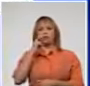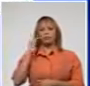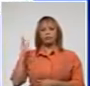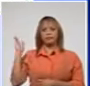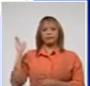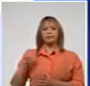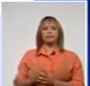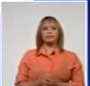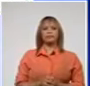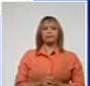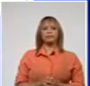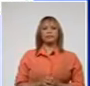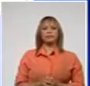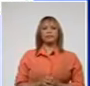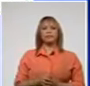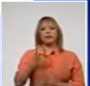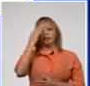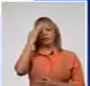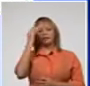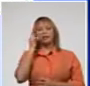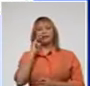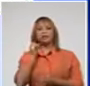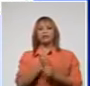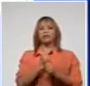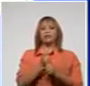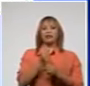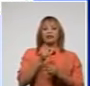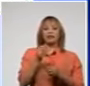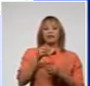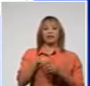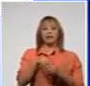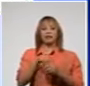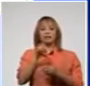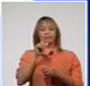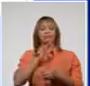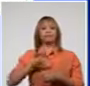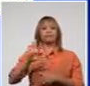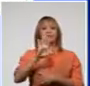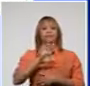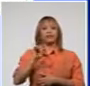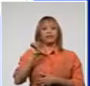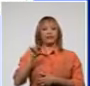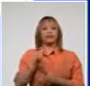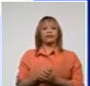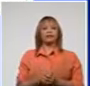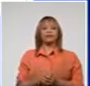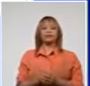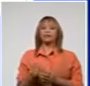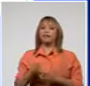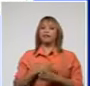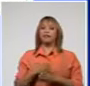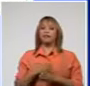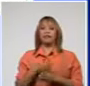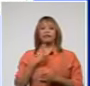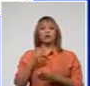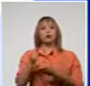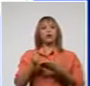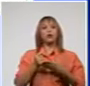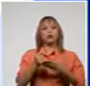a los geógrafos, a Robertico González, a Robertico Romero, que nos apoyaron